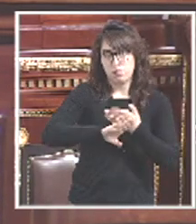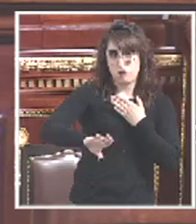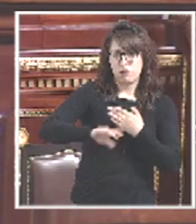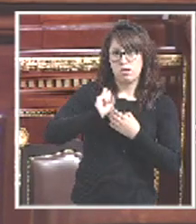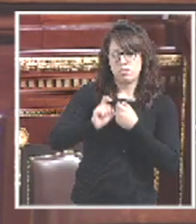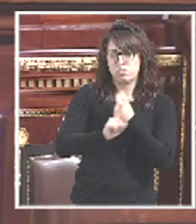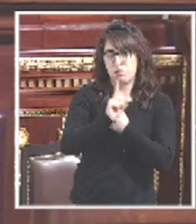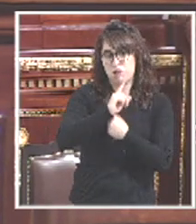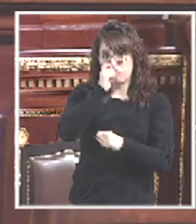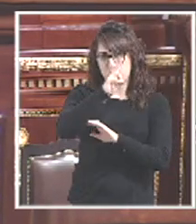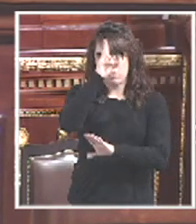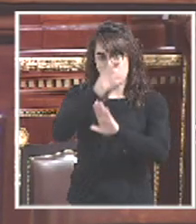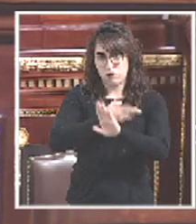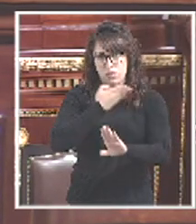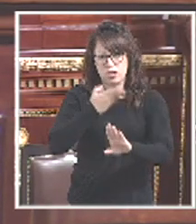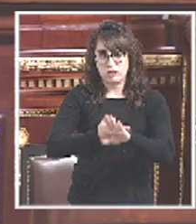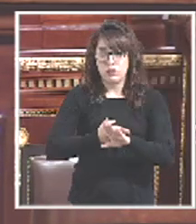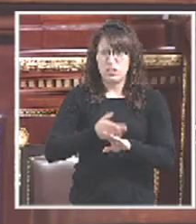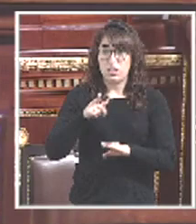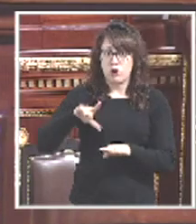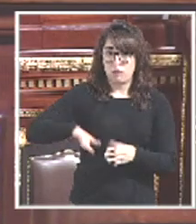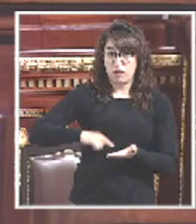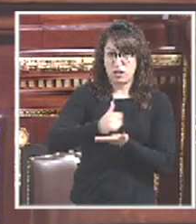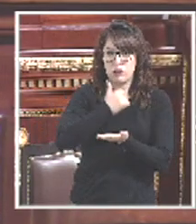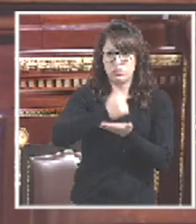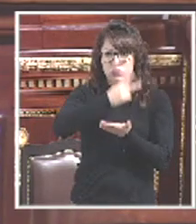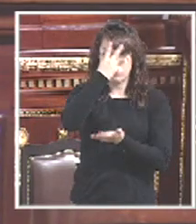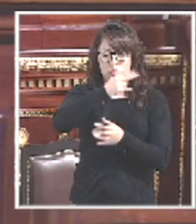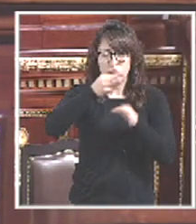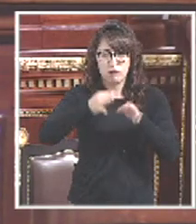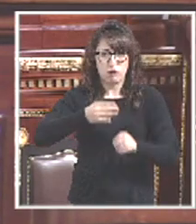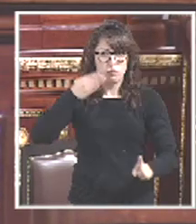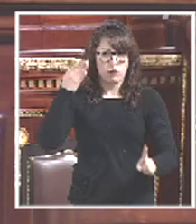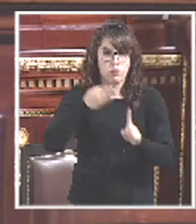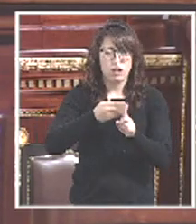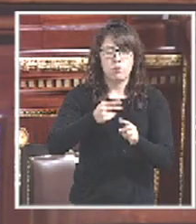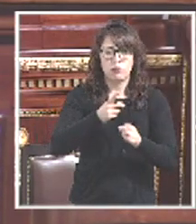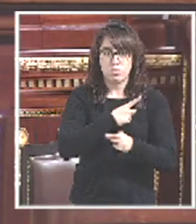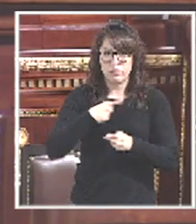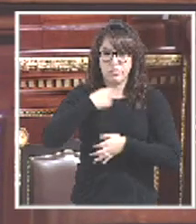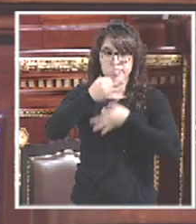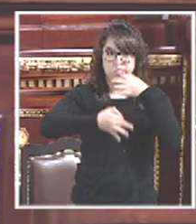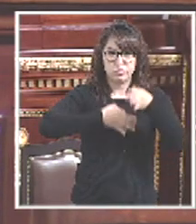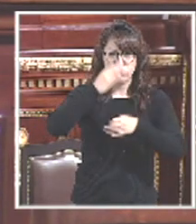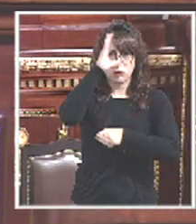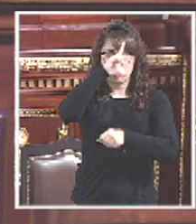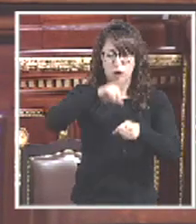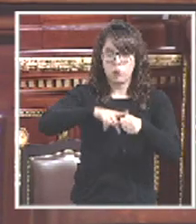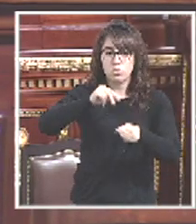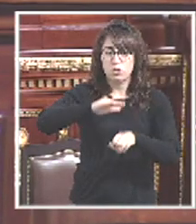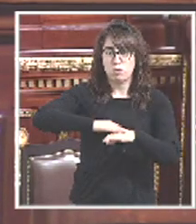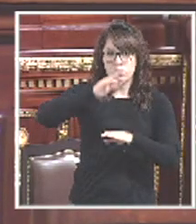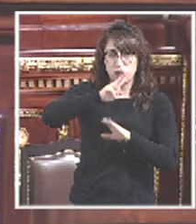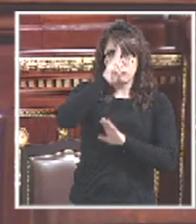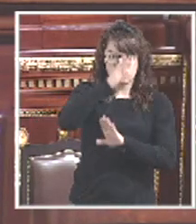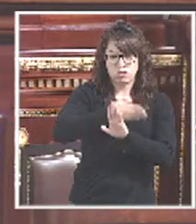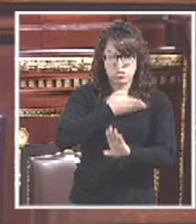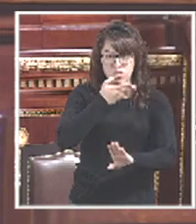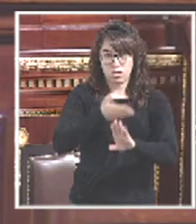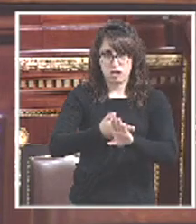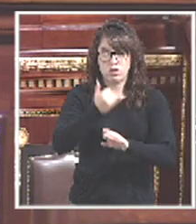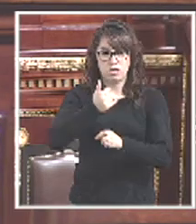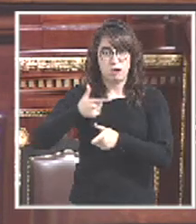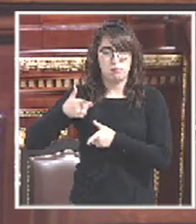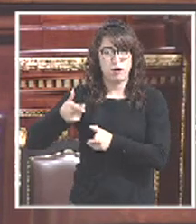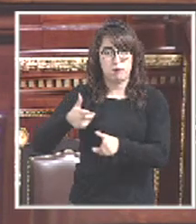gobierno de nuestra ciudad tiene el objetivo de contribuir a la cultura de la no violencia, prevenir incidentes y lesiones causadas por